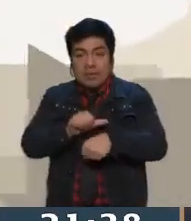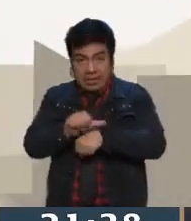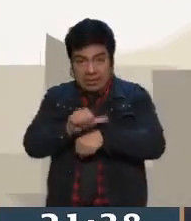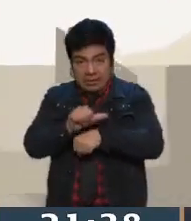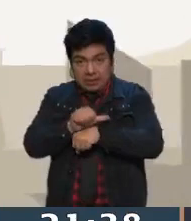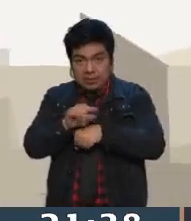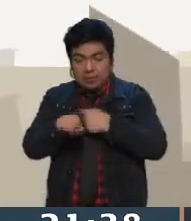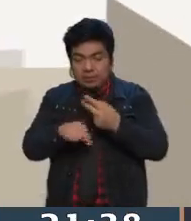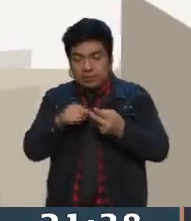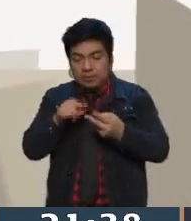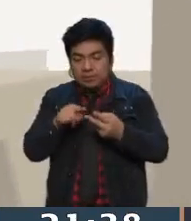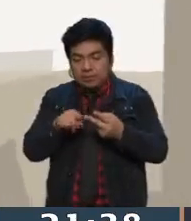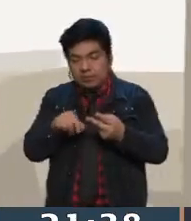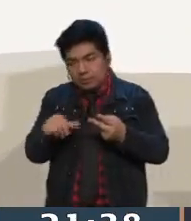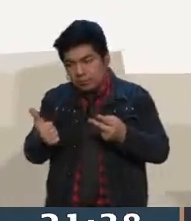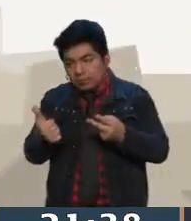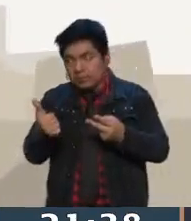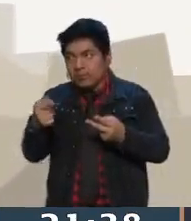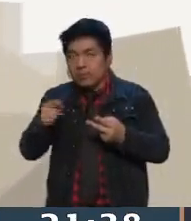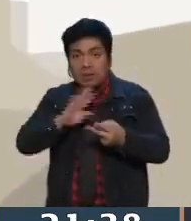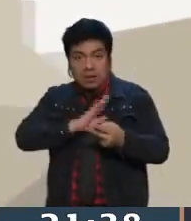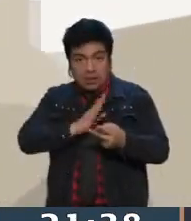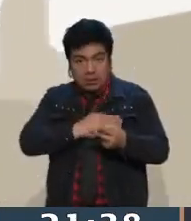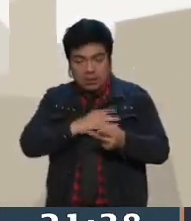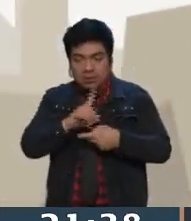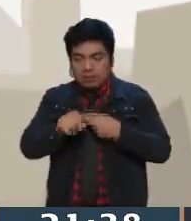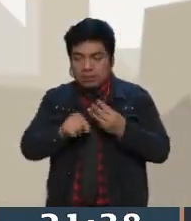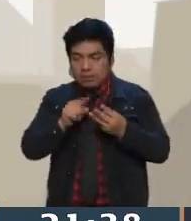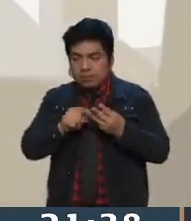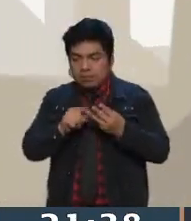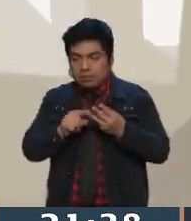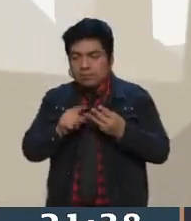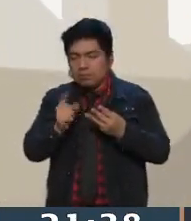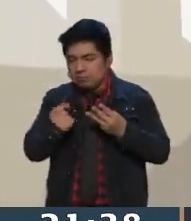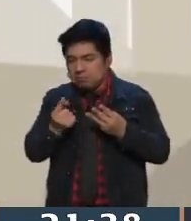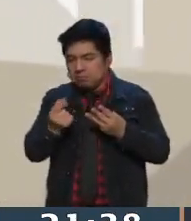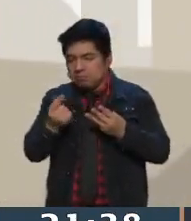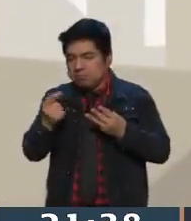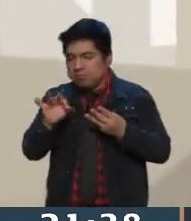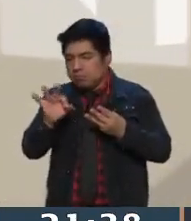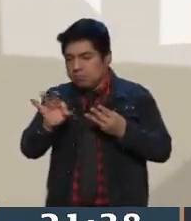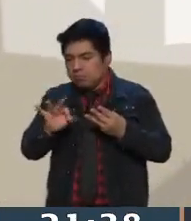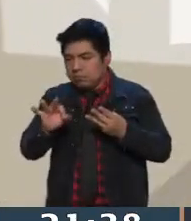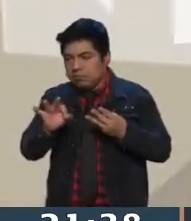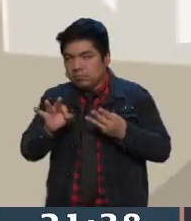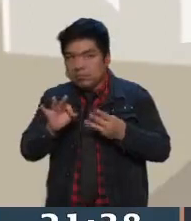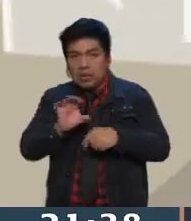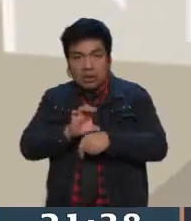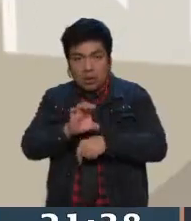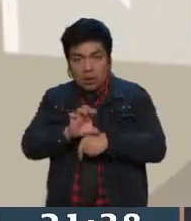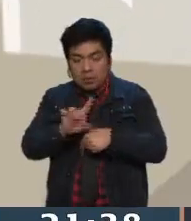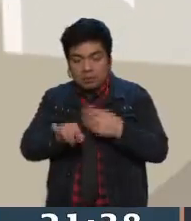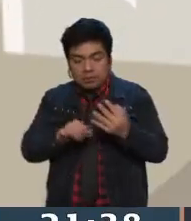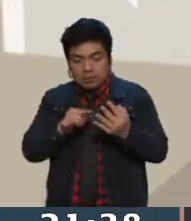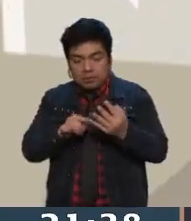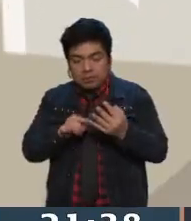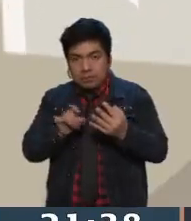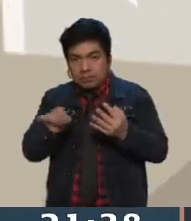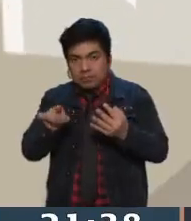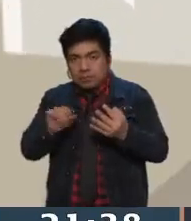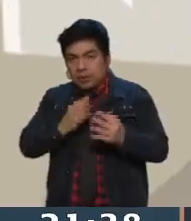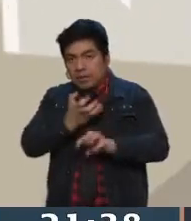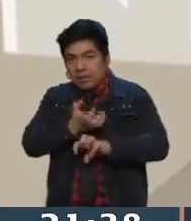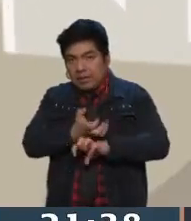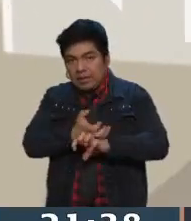Argentina, otro tanto son en España y un porcentaje en Colombia y un pequeño porcentaje en